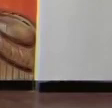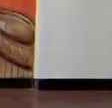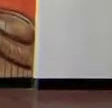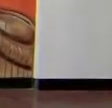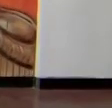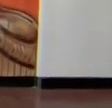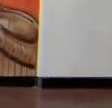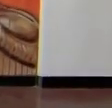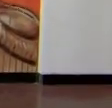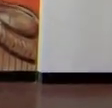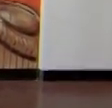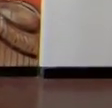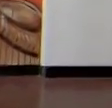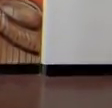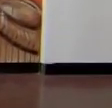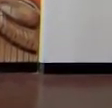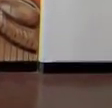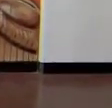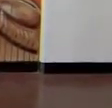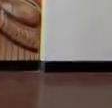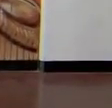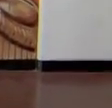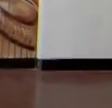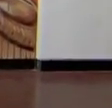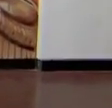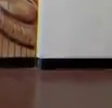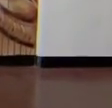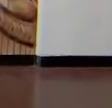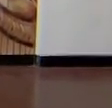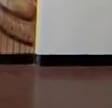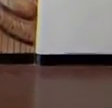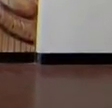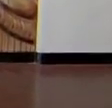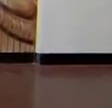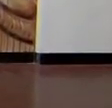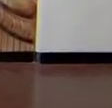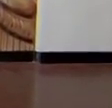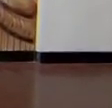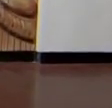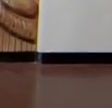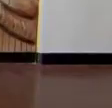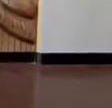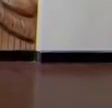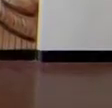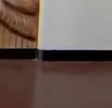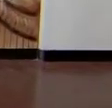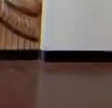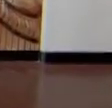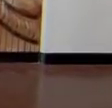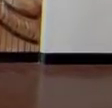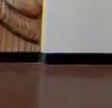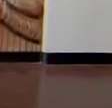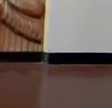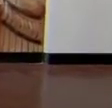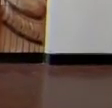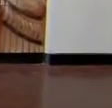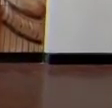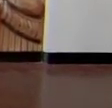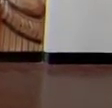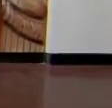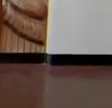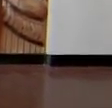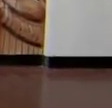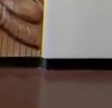Llegó el día 30 de septiembre. Mi saludo a toda la comunidad educativa, a toda la educación venezolana. Día